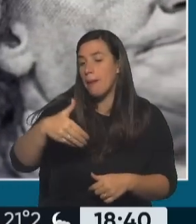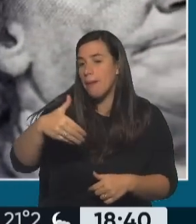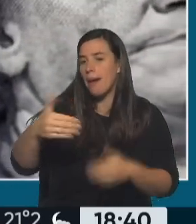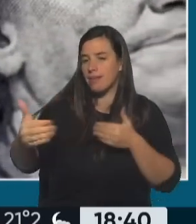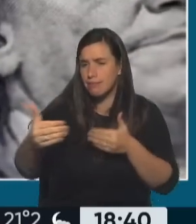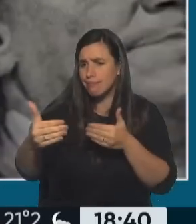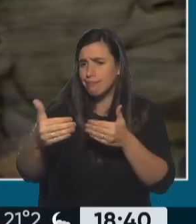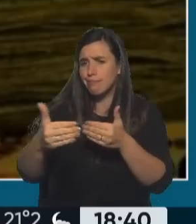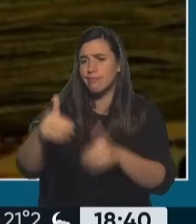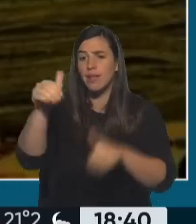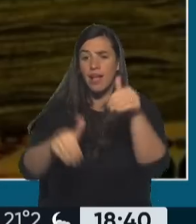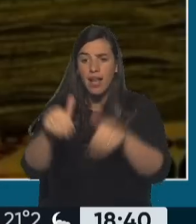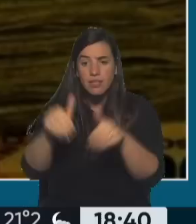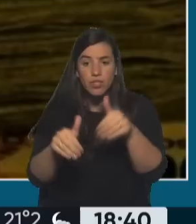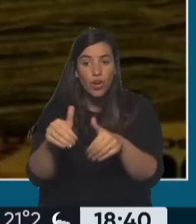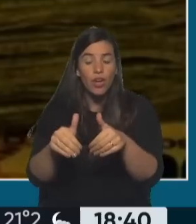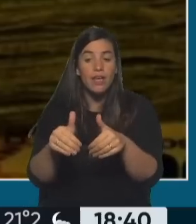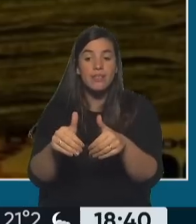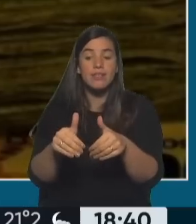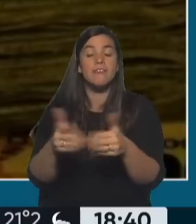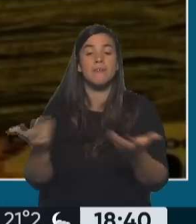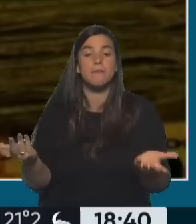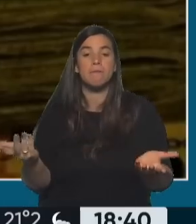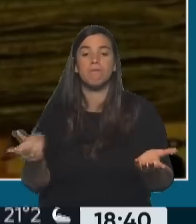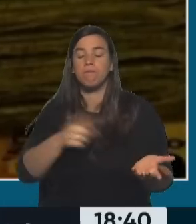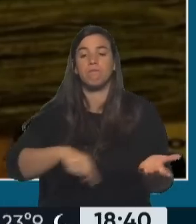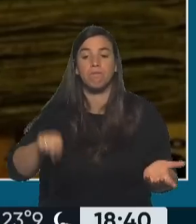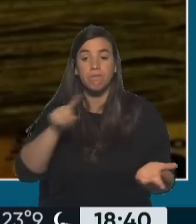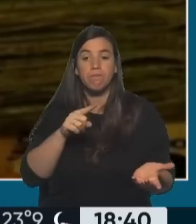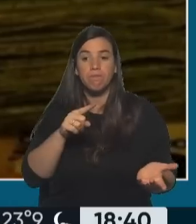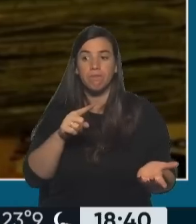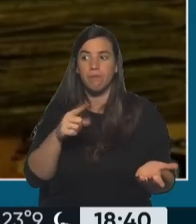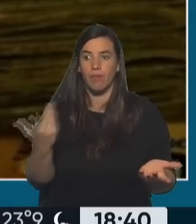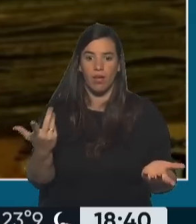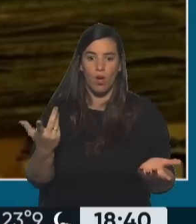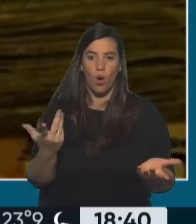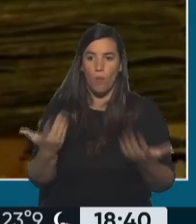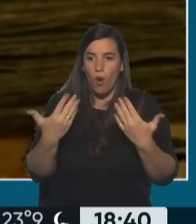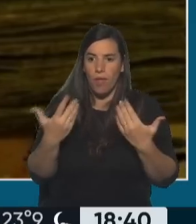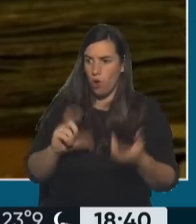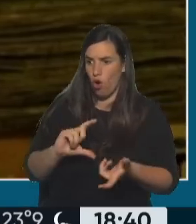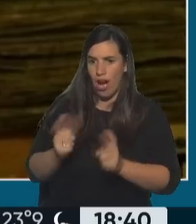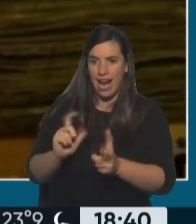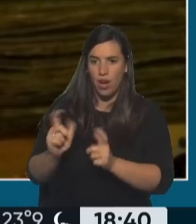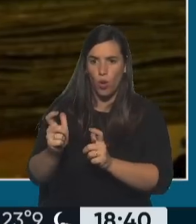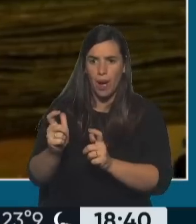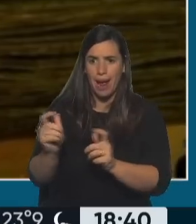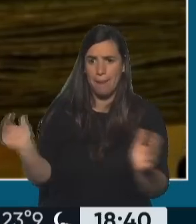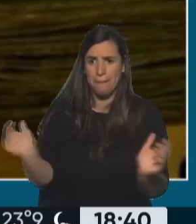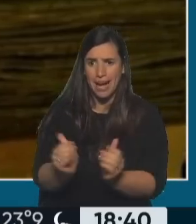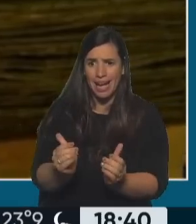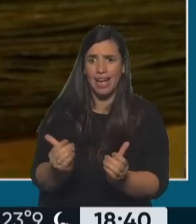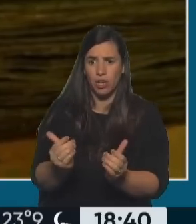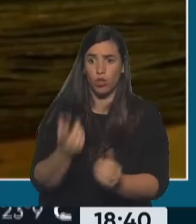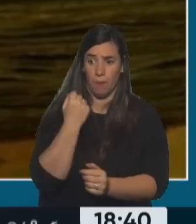vayan acercando las elecciones, vos vas a tener menos densidad de renovaciones, más excedente de pesos